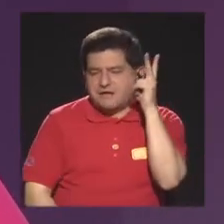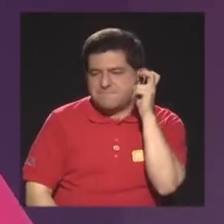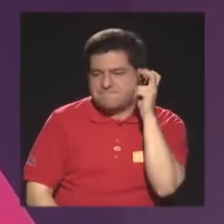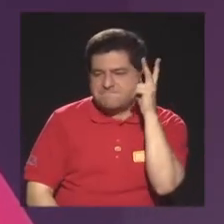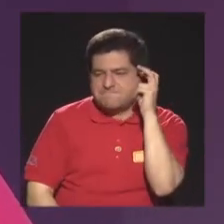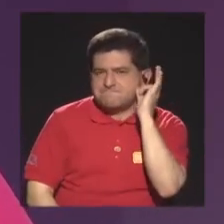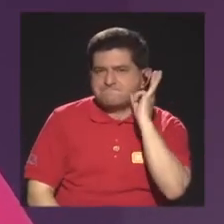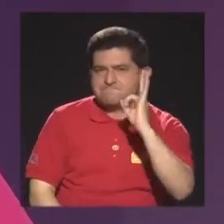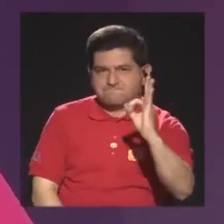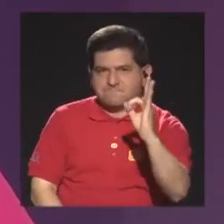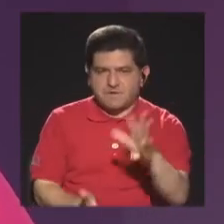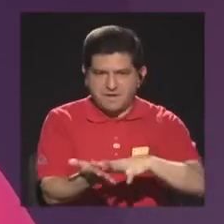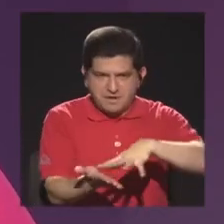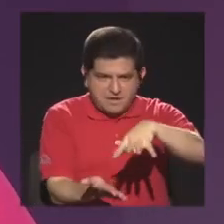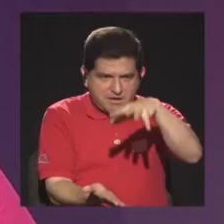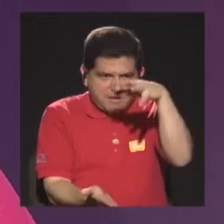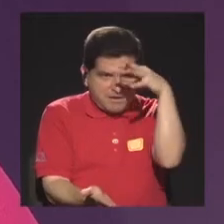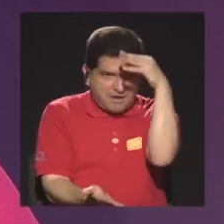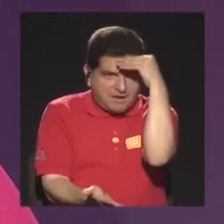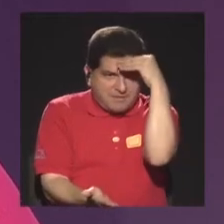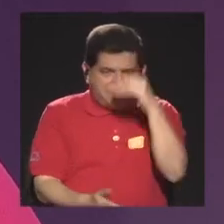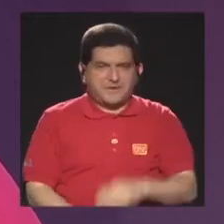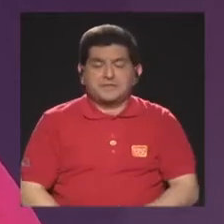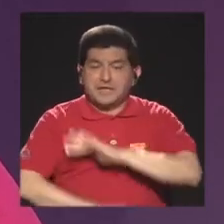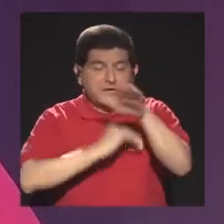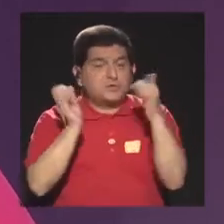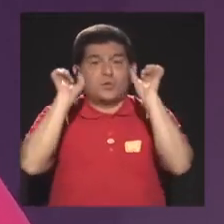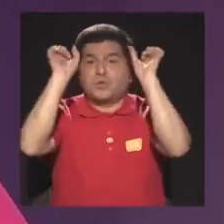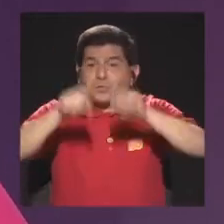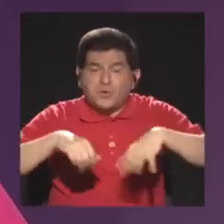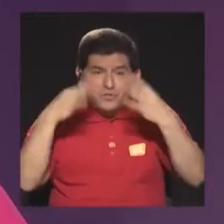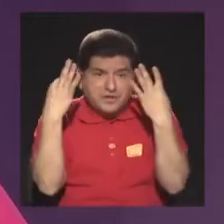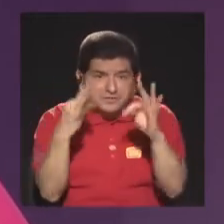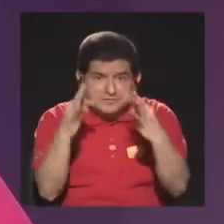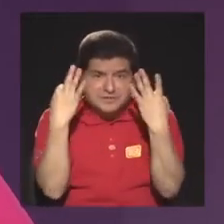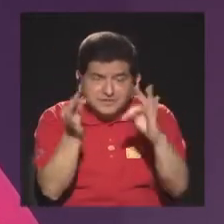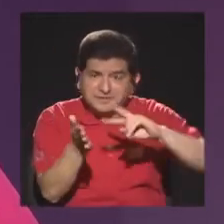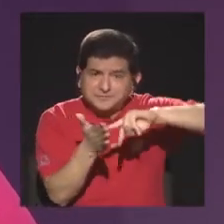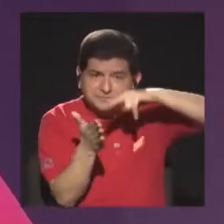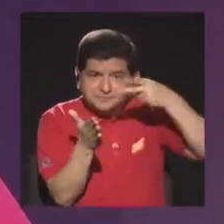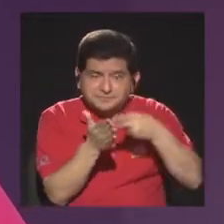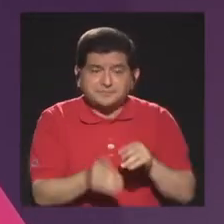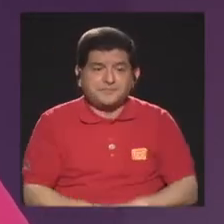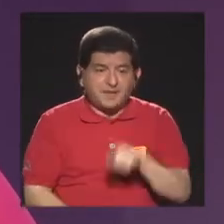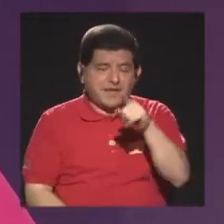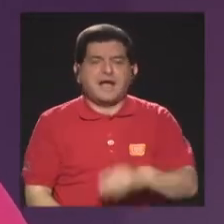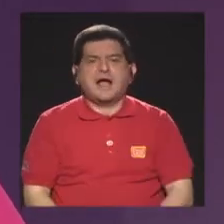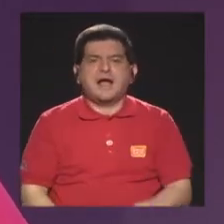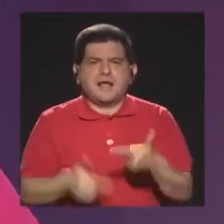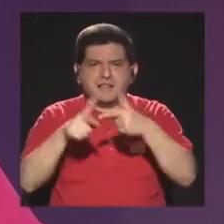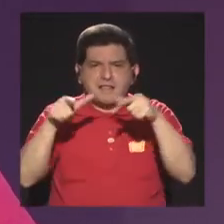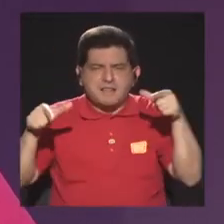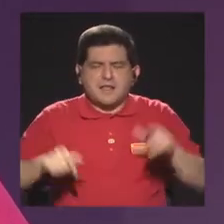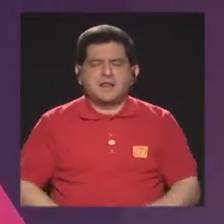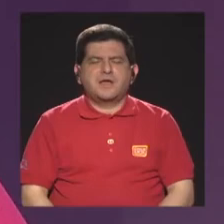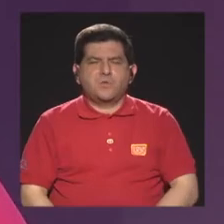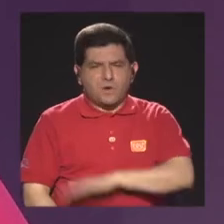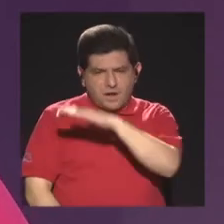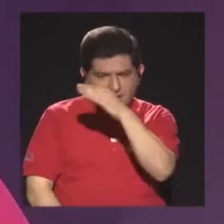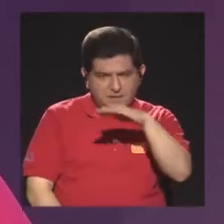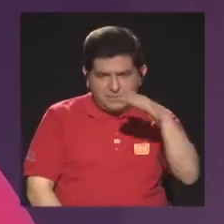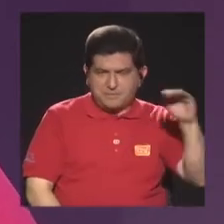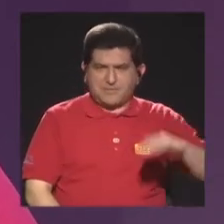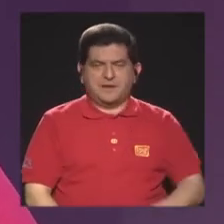y aprender lo más que puedas sobre lo que es el alfabeto marino, que es sería el